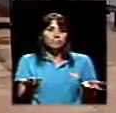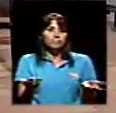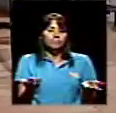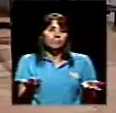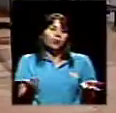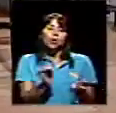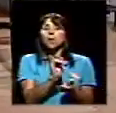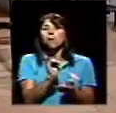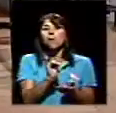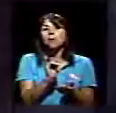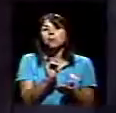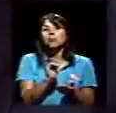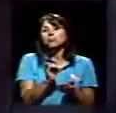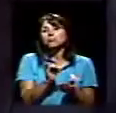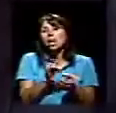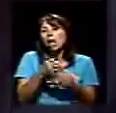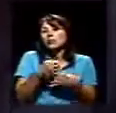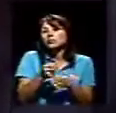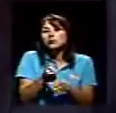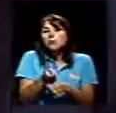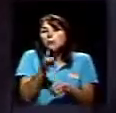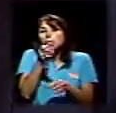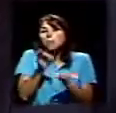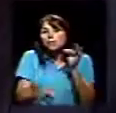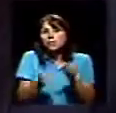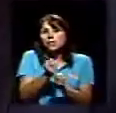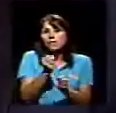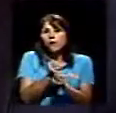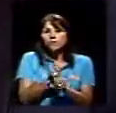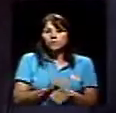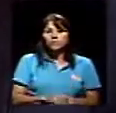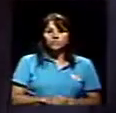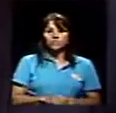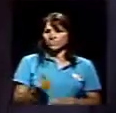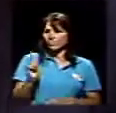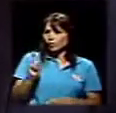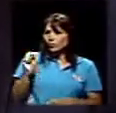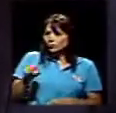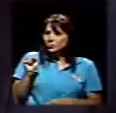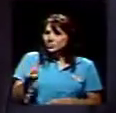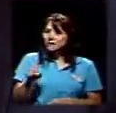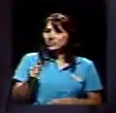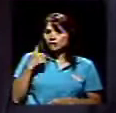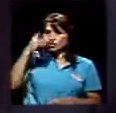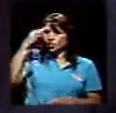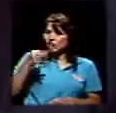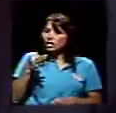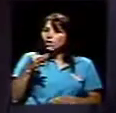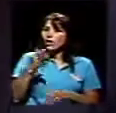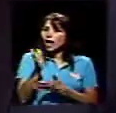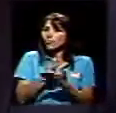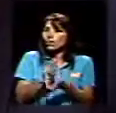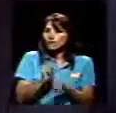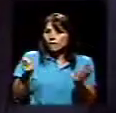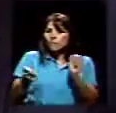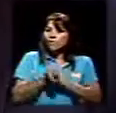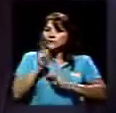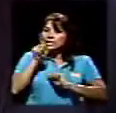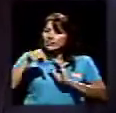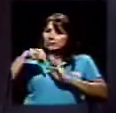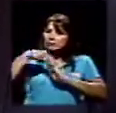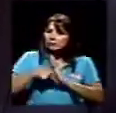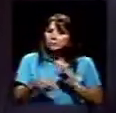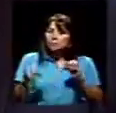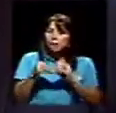nadadito de perro, que decía don Eduardo Lizano. No, estoy de acuerdo. Inclusive creo que se quedaron cortos. Habría que profundizar más algunas de las reformas. E inclusive algunas de